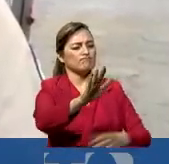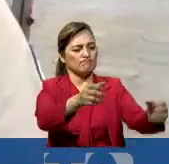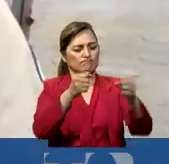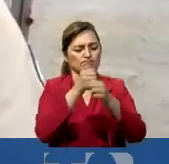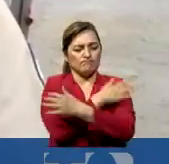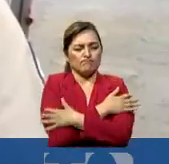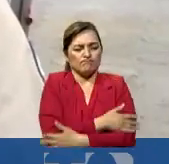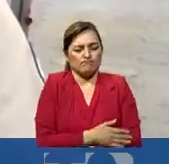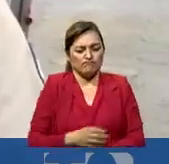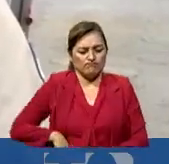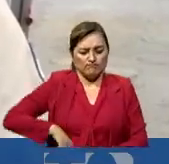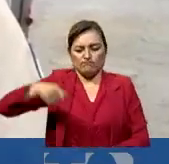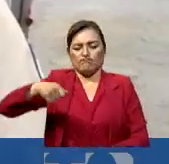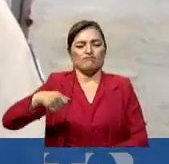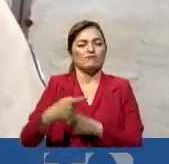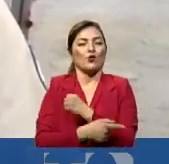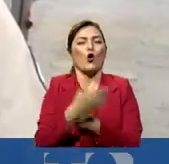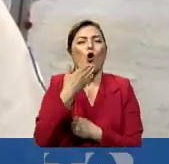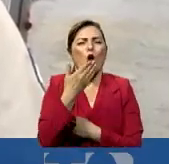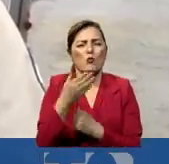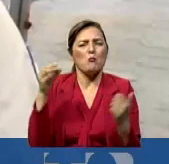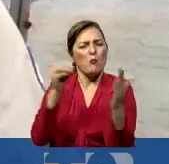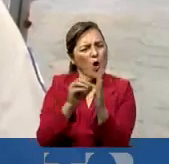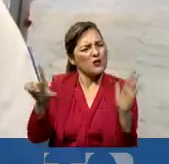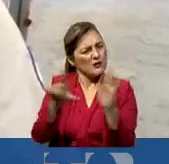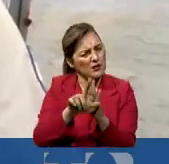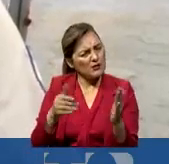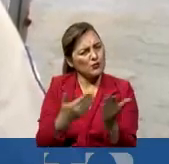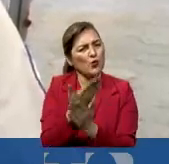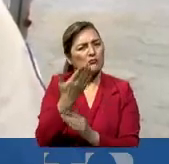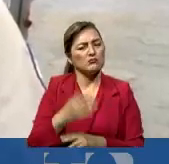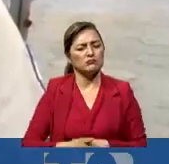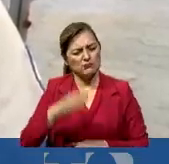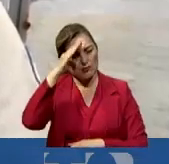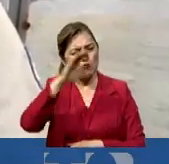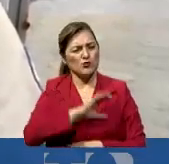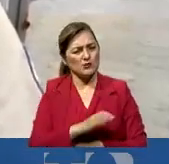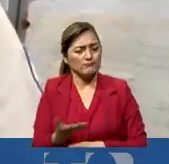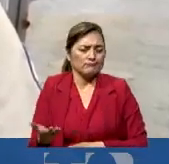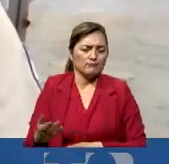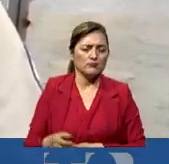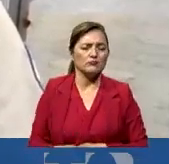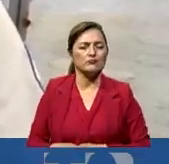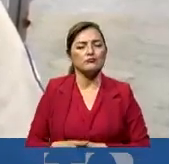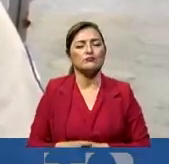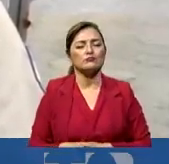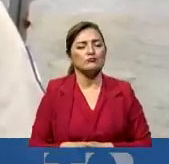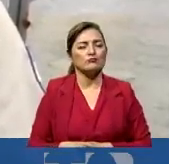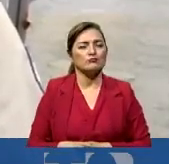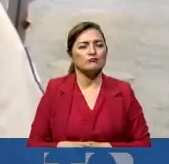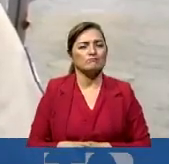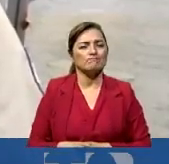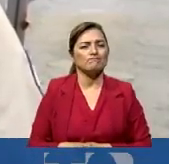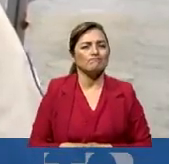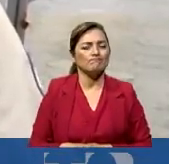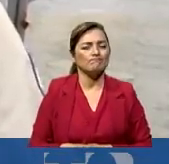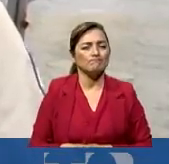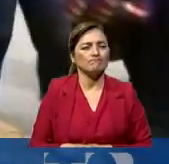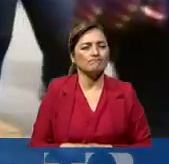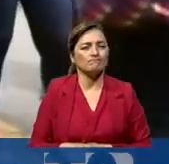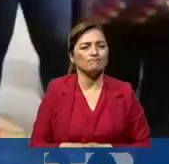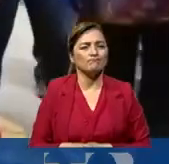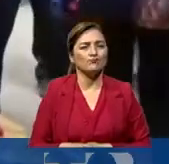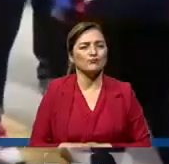Nacional o alguna institución como los agentes municipales encuentran a personas en el interior de las mismas con armas